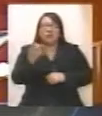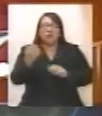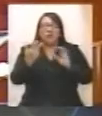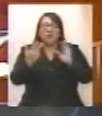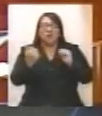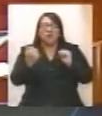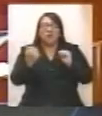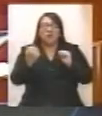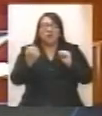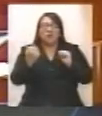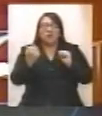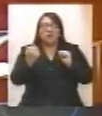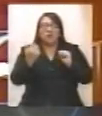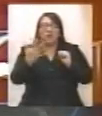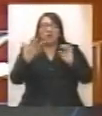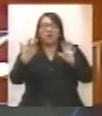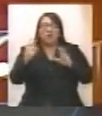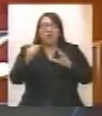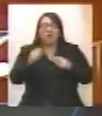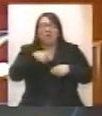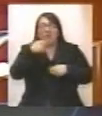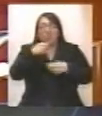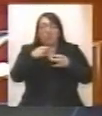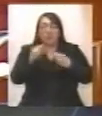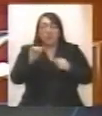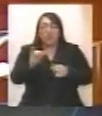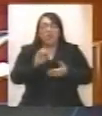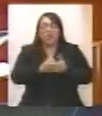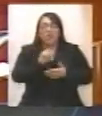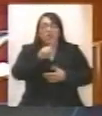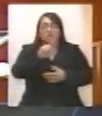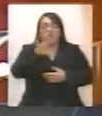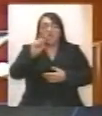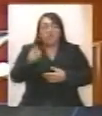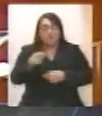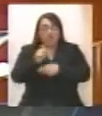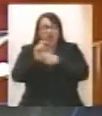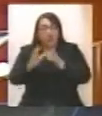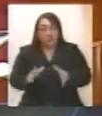13.458 comedores populares y más de 150.000 estudiantes.